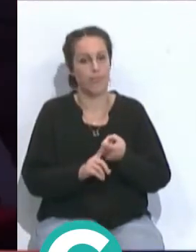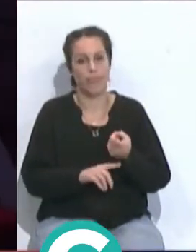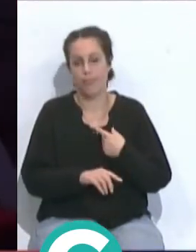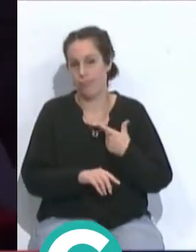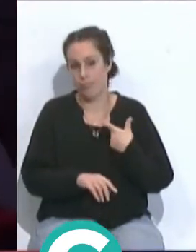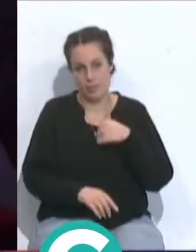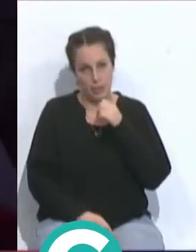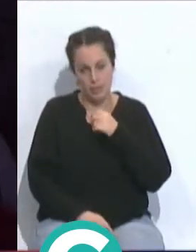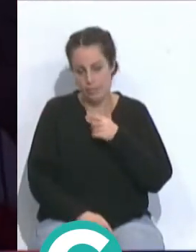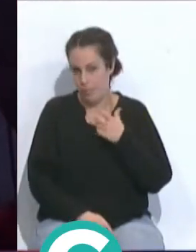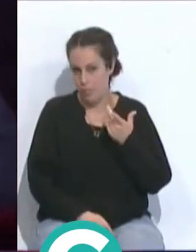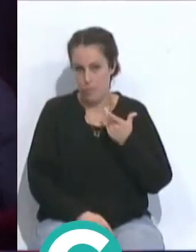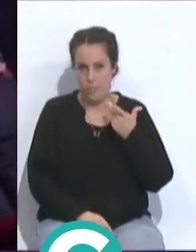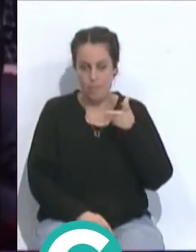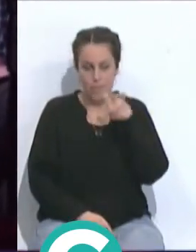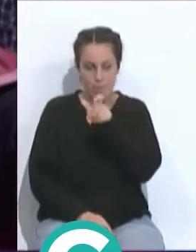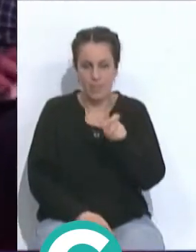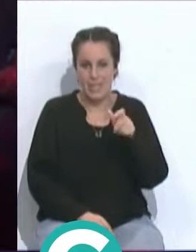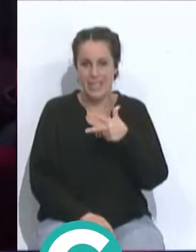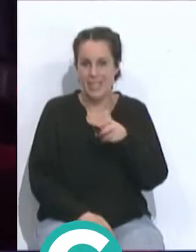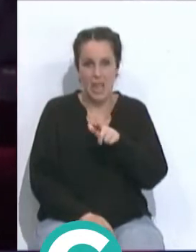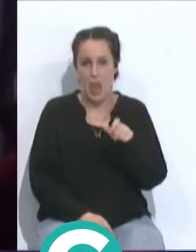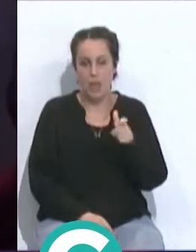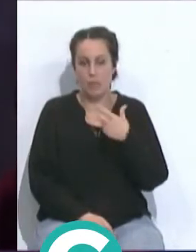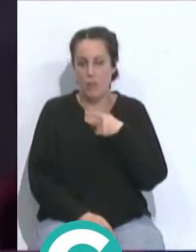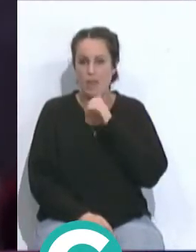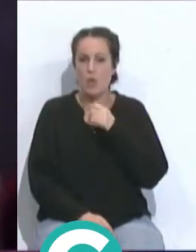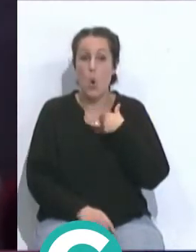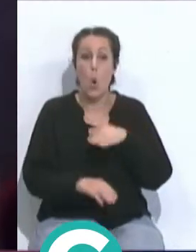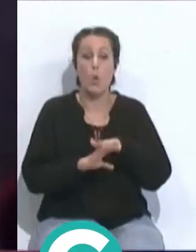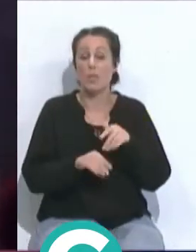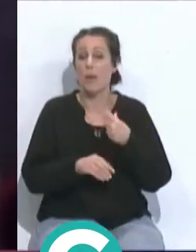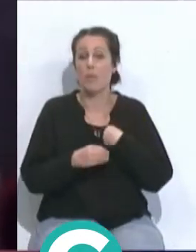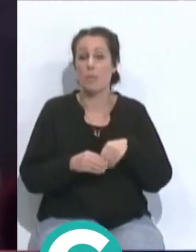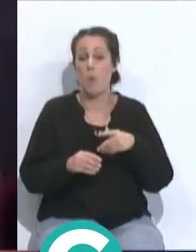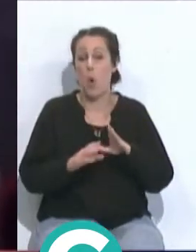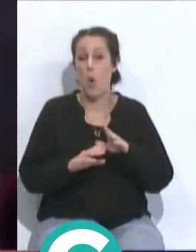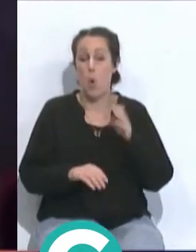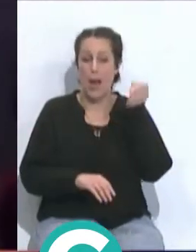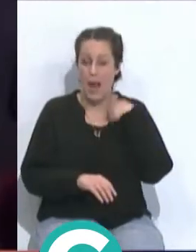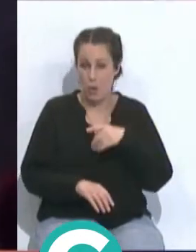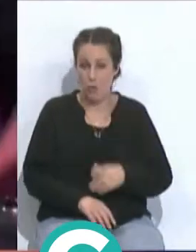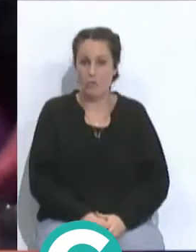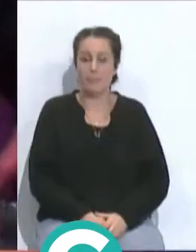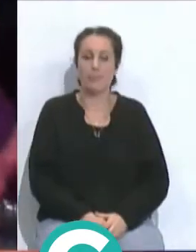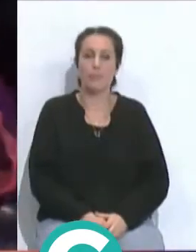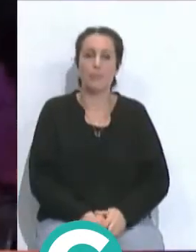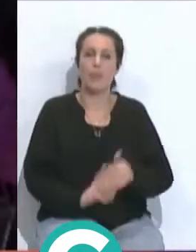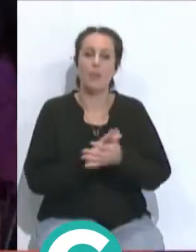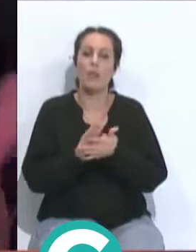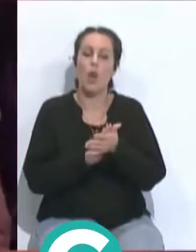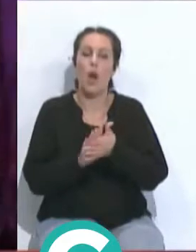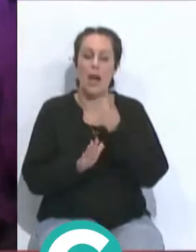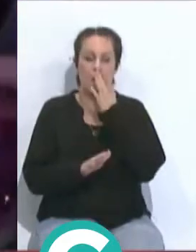los componentes de la chirigota del Che Guevara, que fue la última chirigota precisamente de Juan Carlos Aragón. Estamos hablando de carnaval